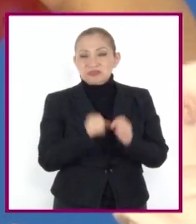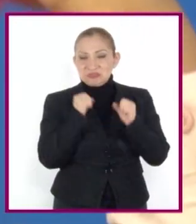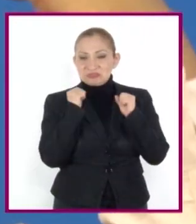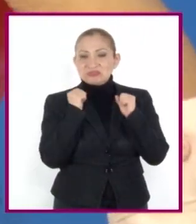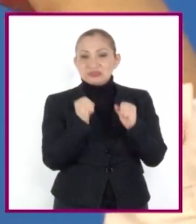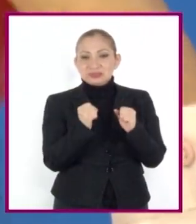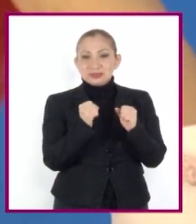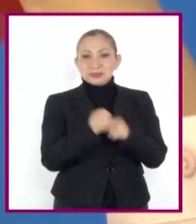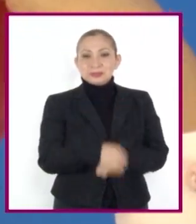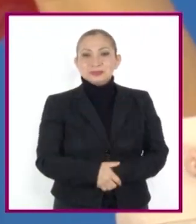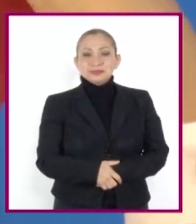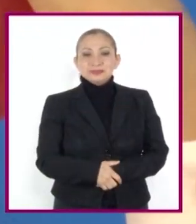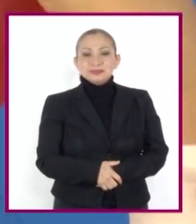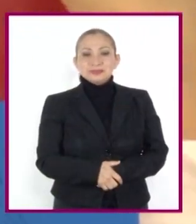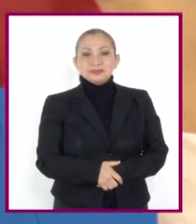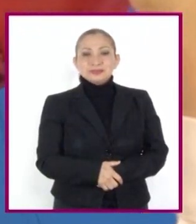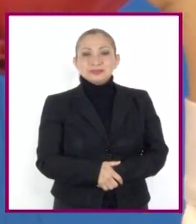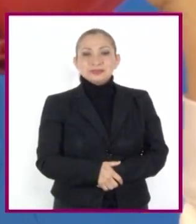seguramente